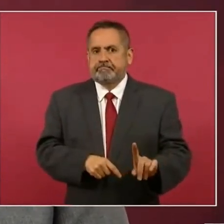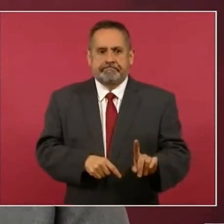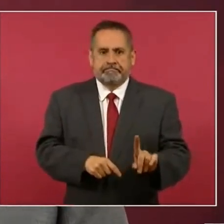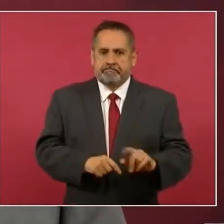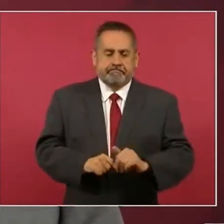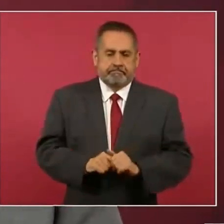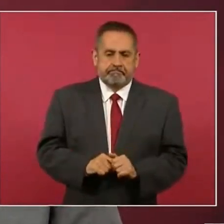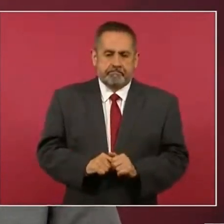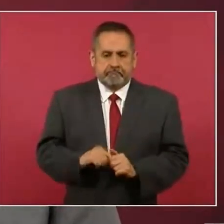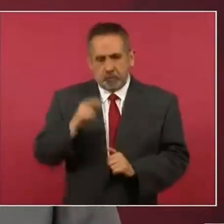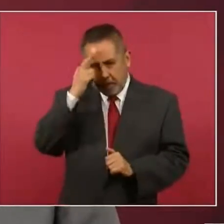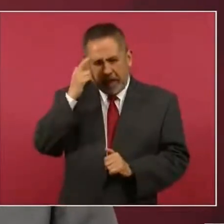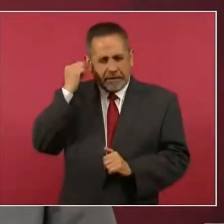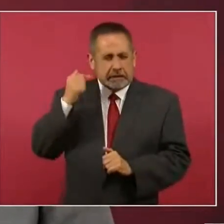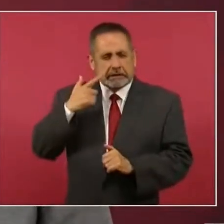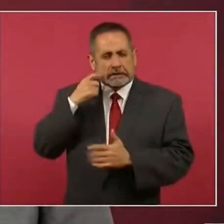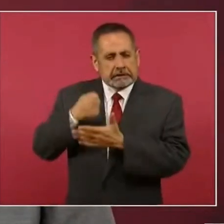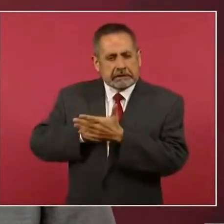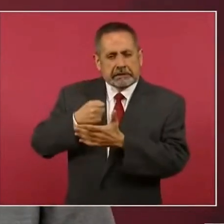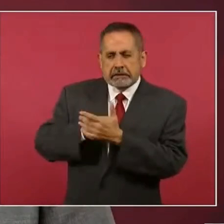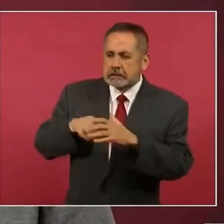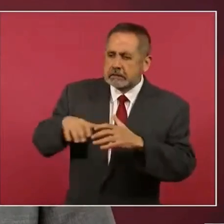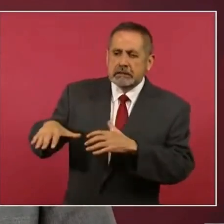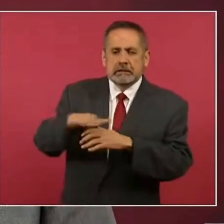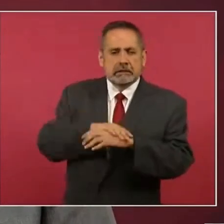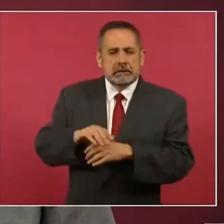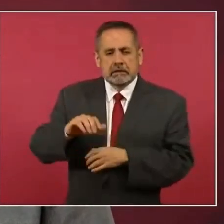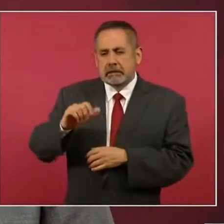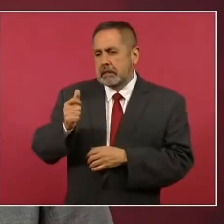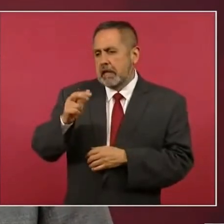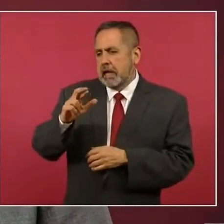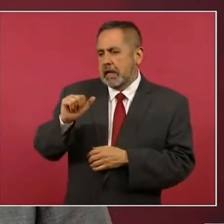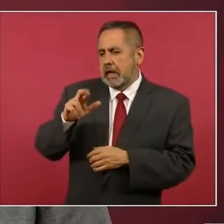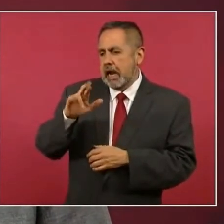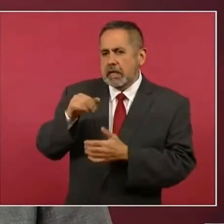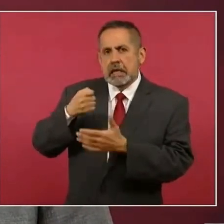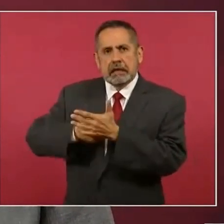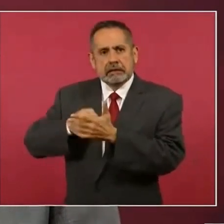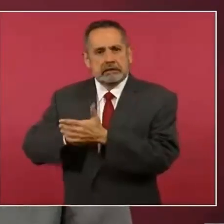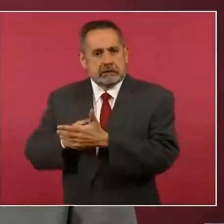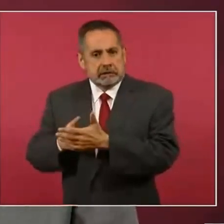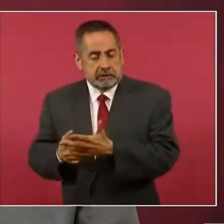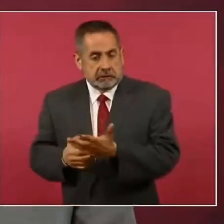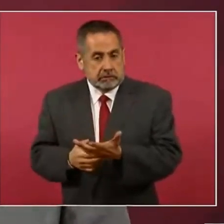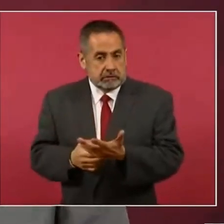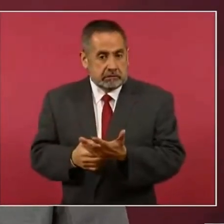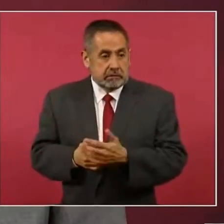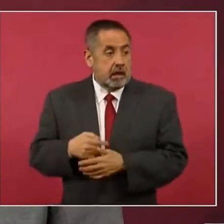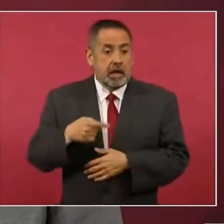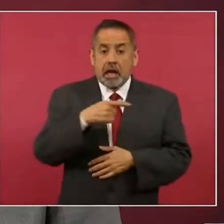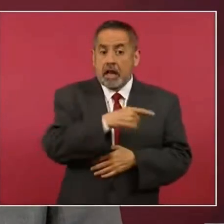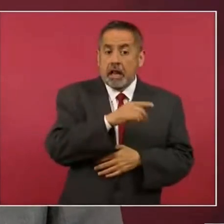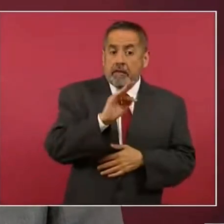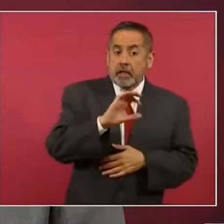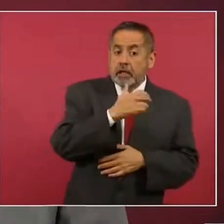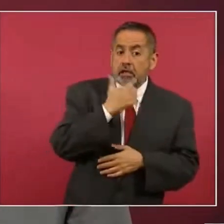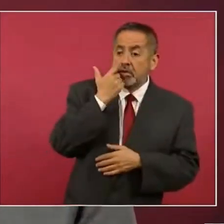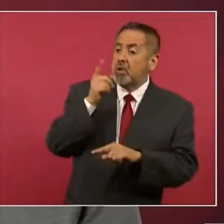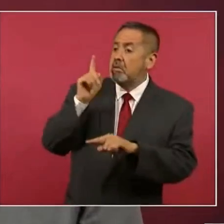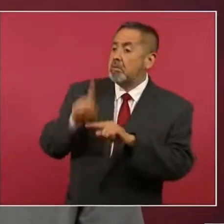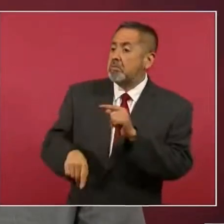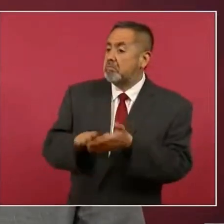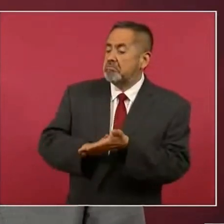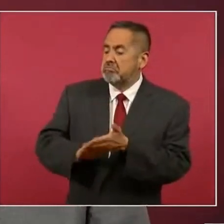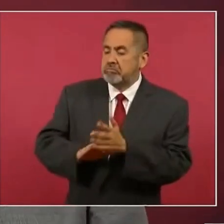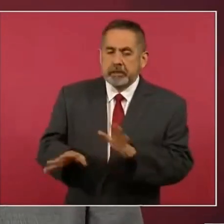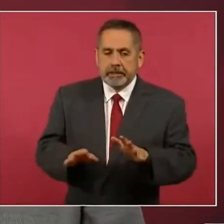y todo lo que fue la lucha agraria en el país. Era finalizar con eso. Pues